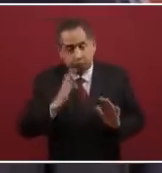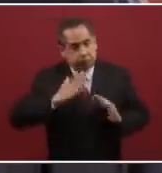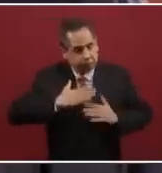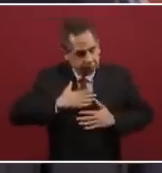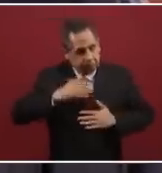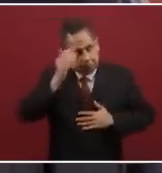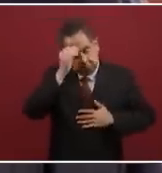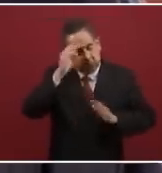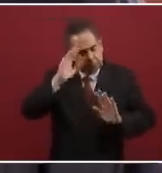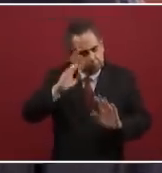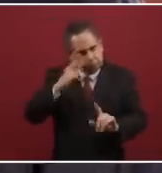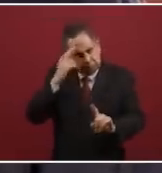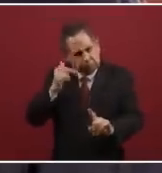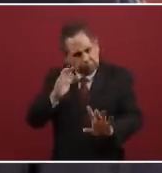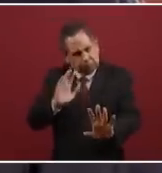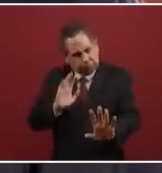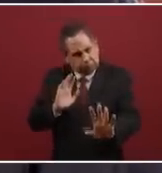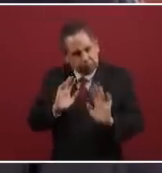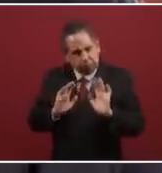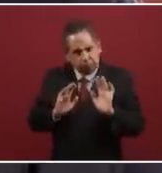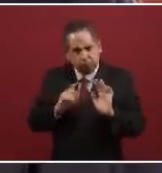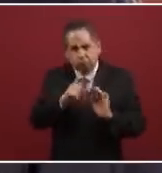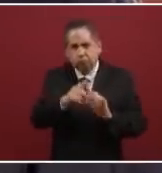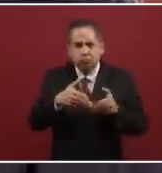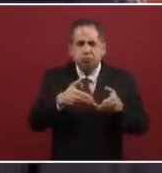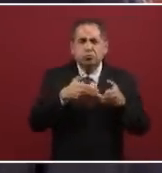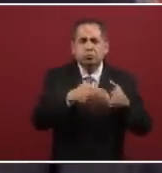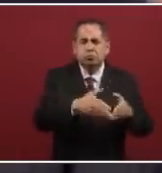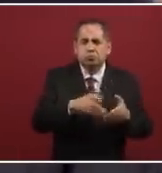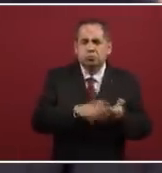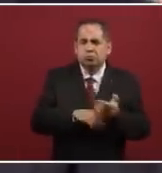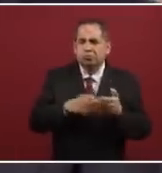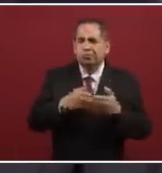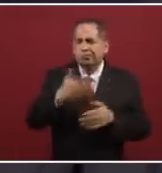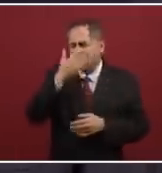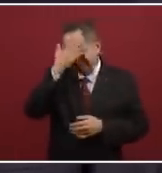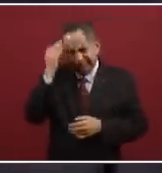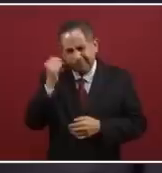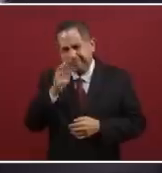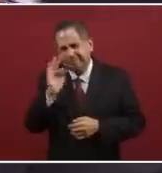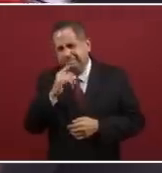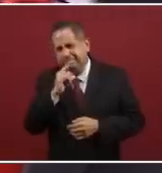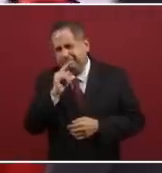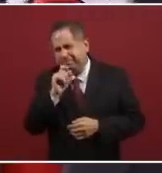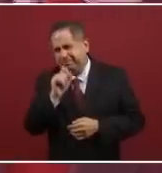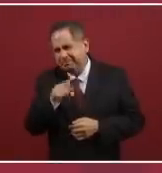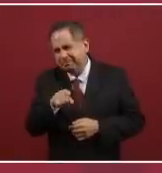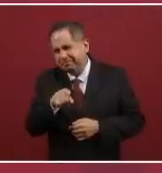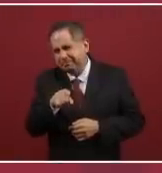mi punto de vista. Acerca de los barcos, no sé si